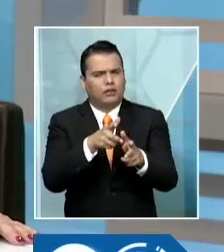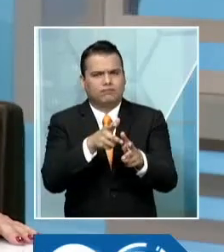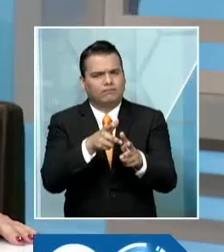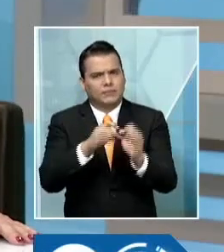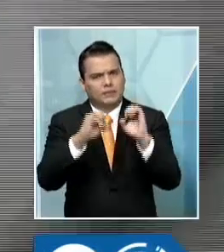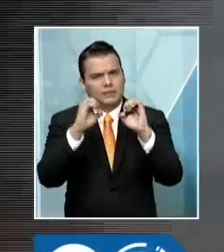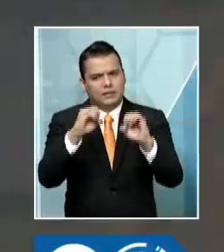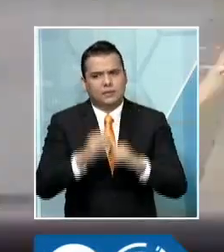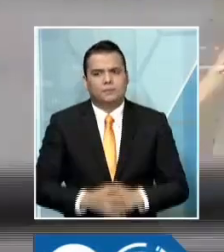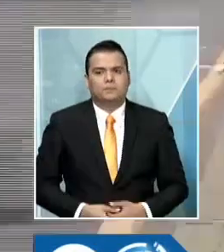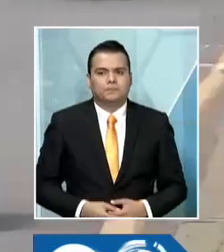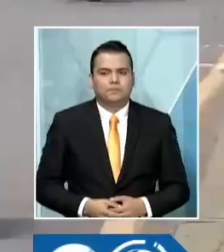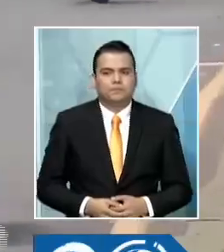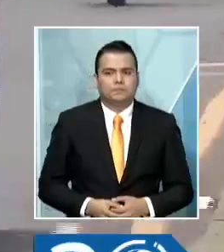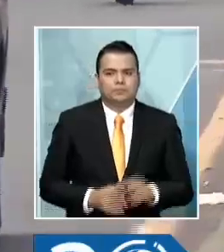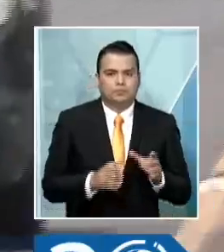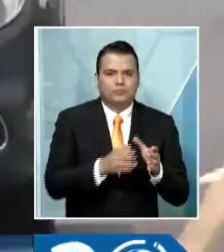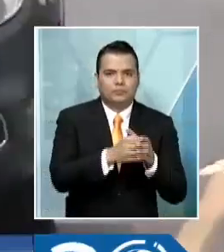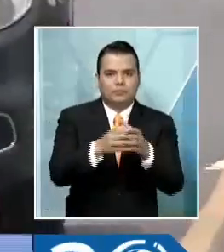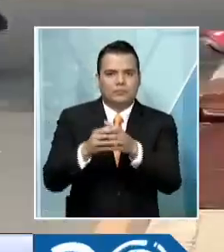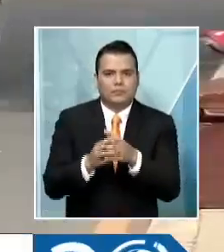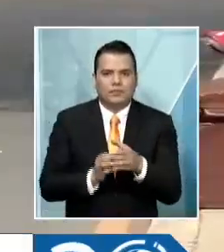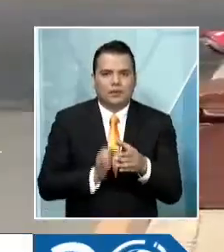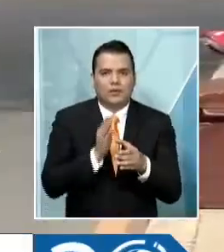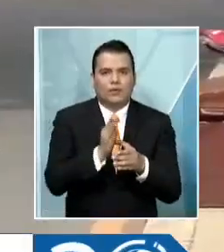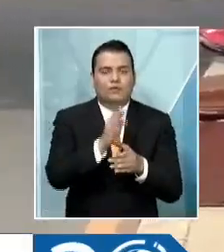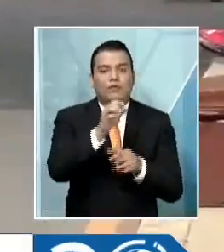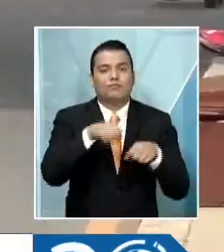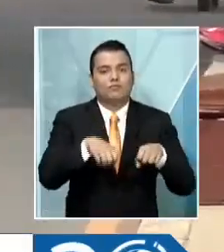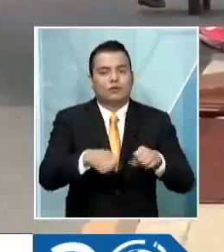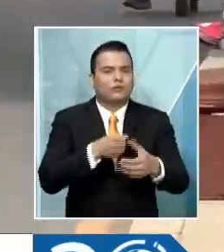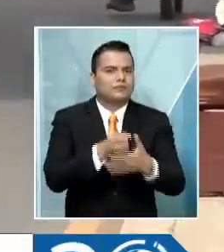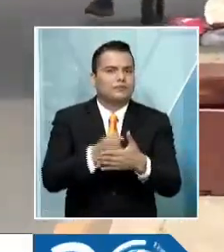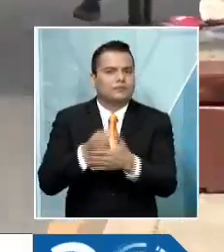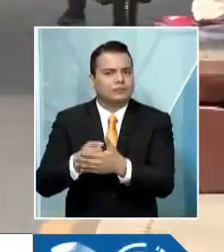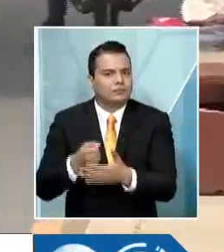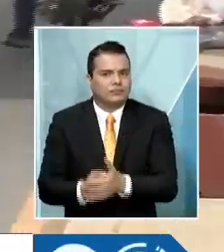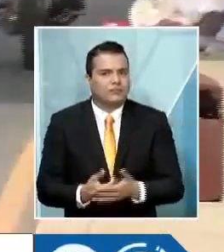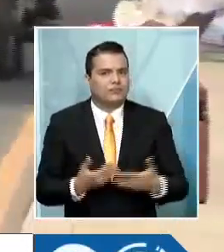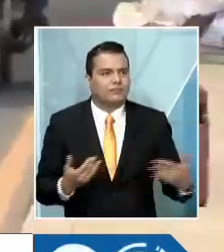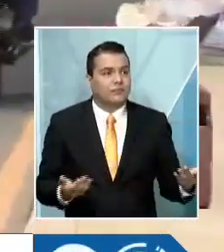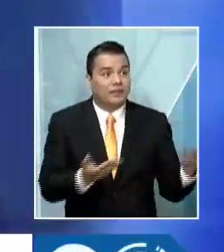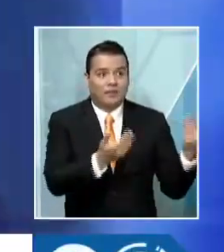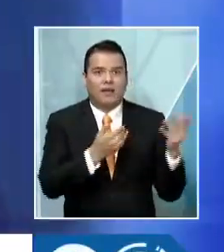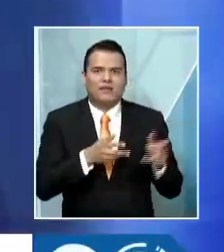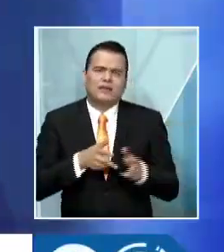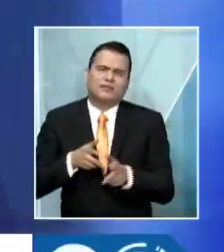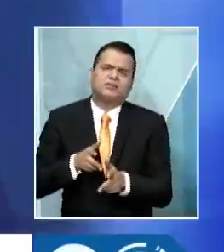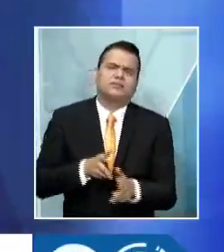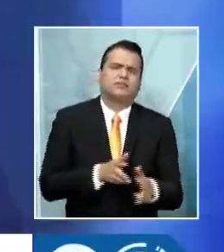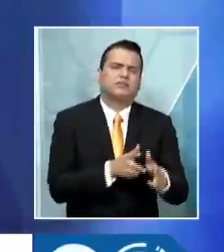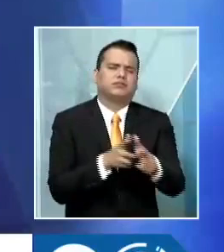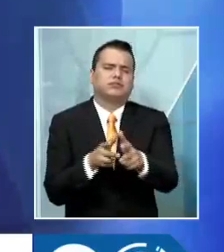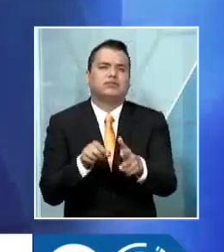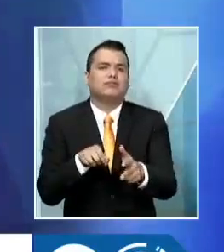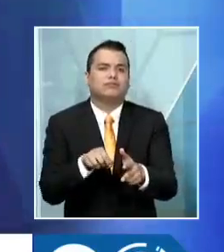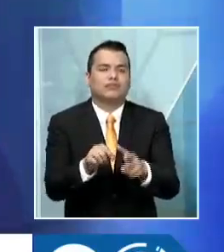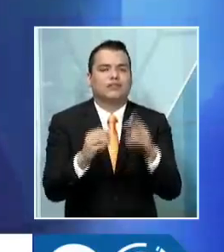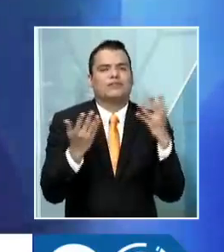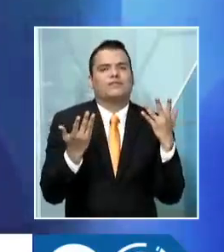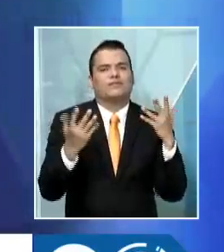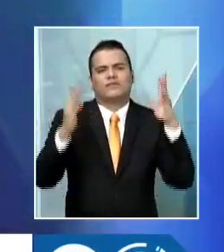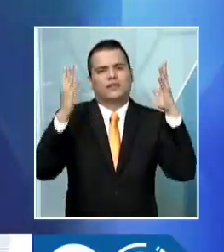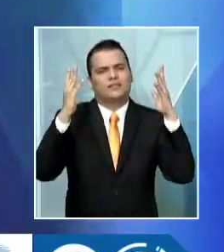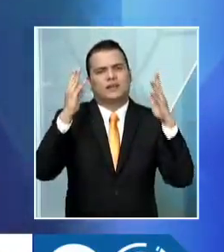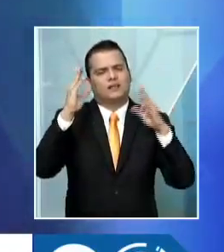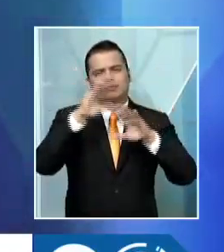semana. Los clubes de motociclistas siguen haciendo esfuerzos para desestimular la movilización de caravanas motorizadas